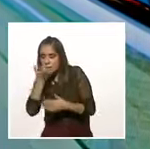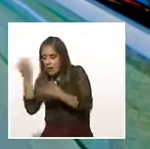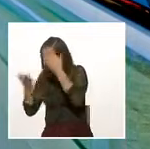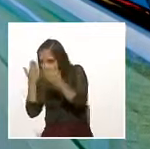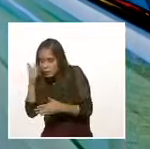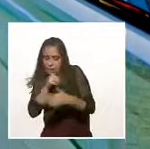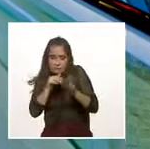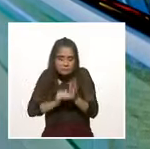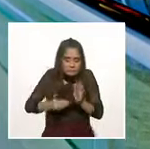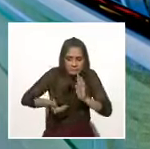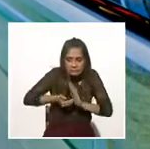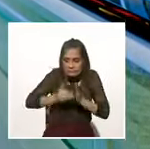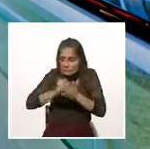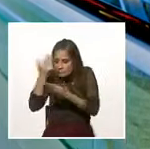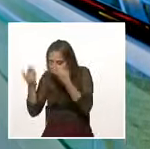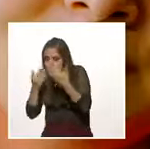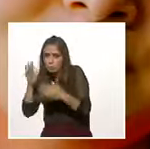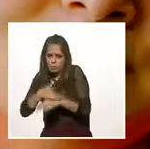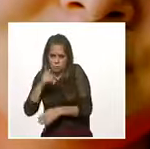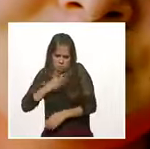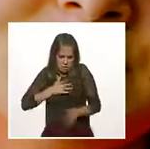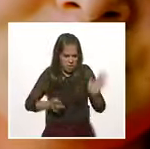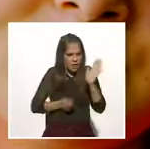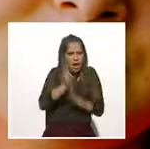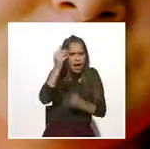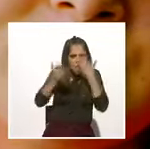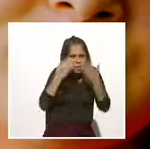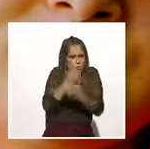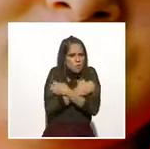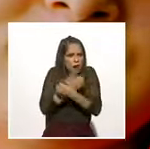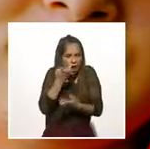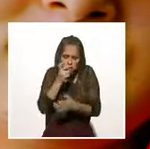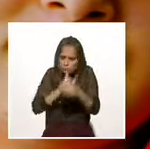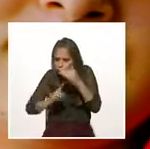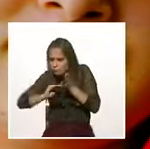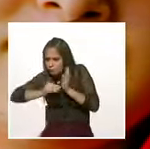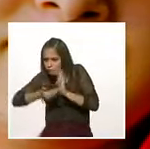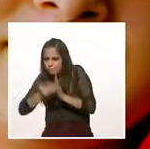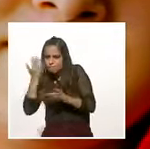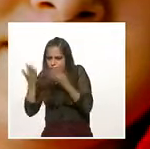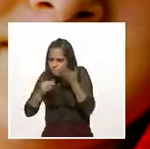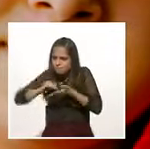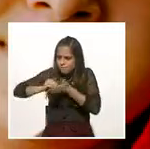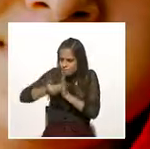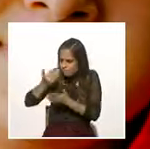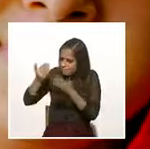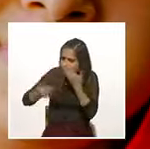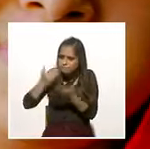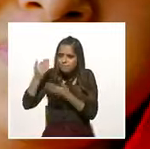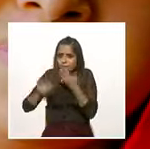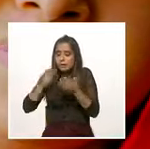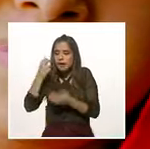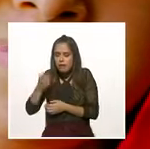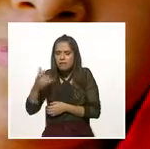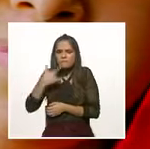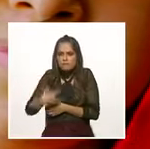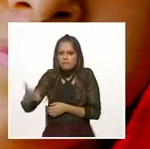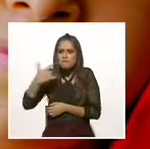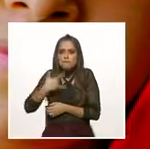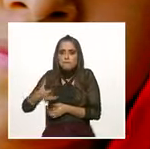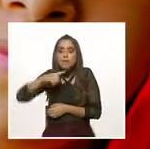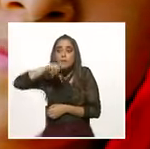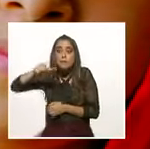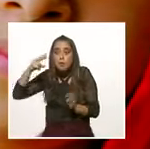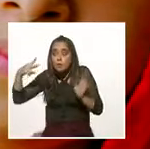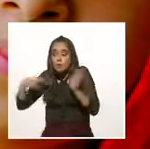a recibir educación. Este hecho y los ideales por los que ha luchado la llevó a querer ser asesinada